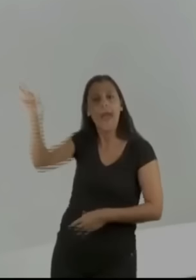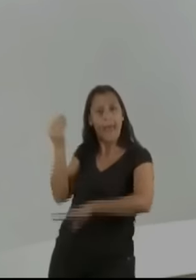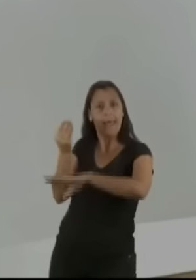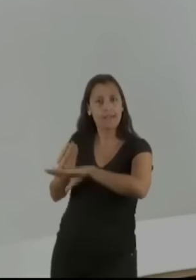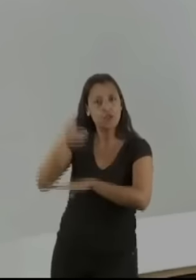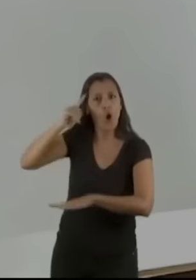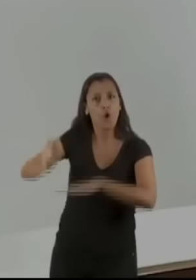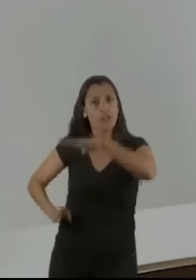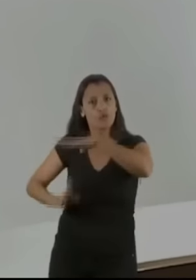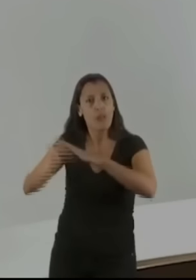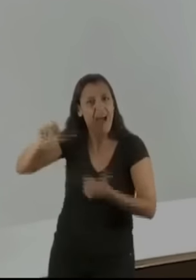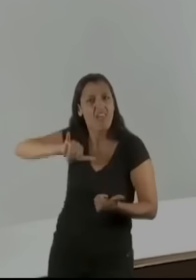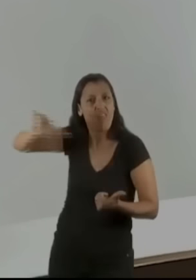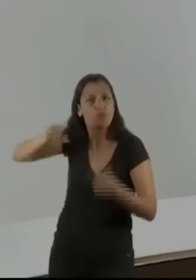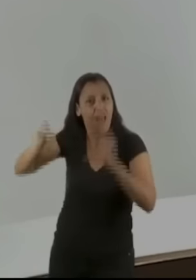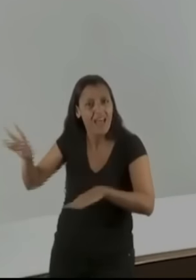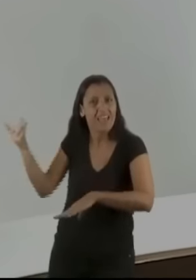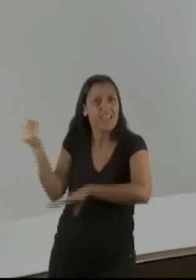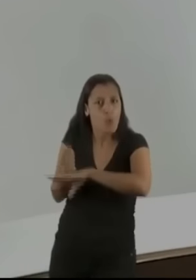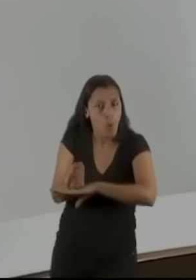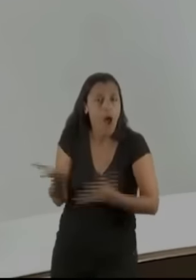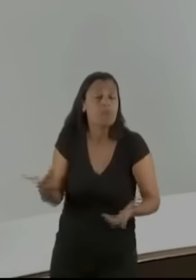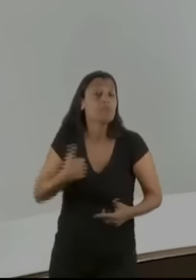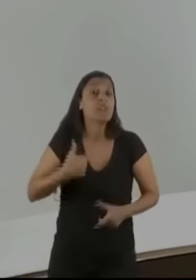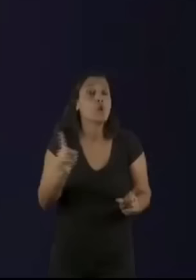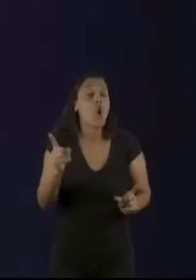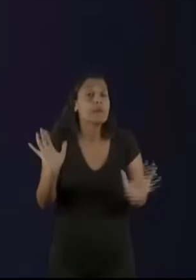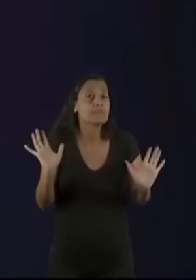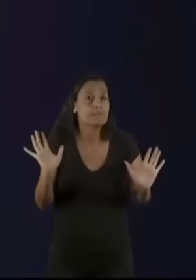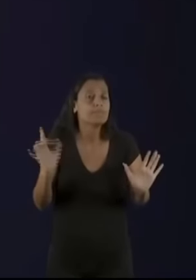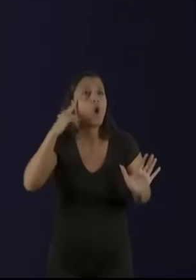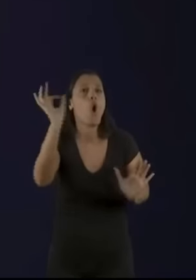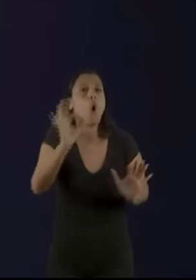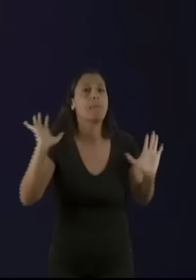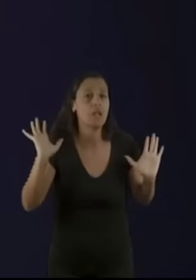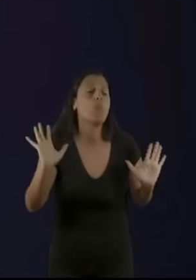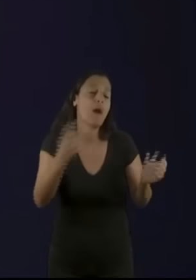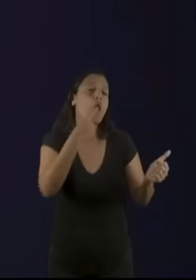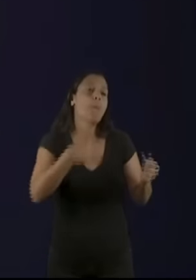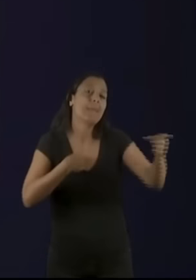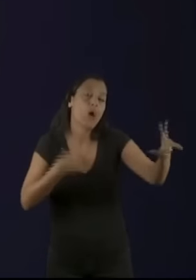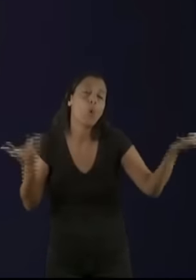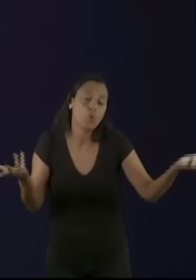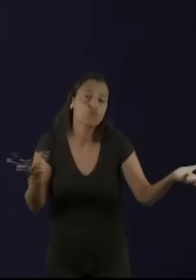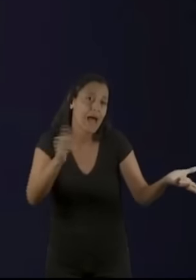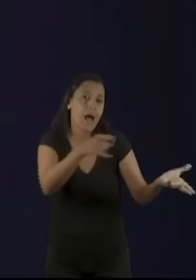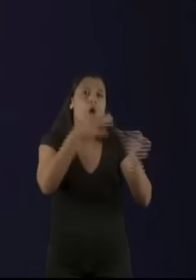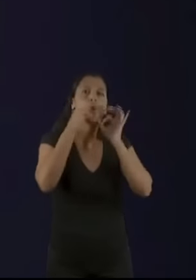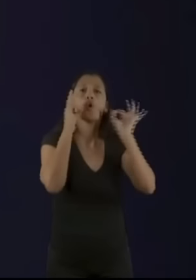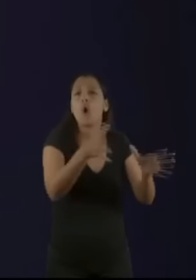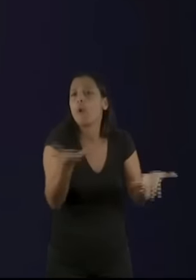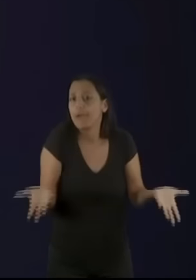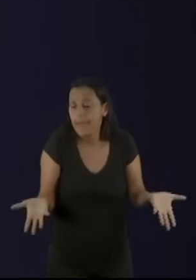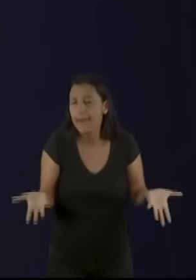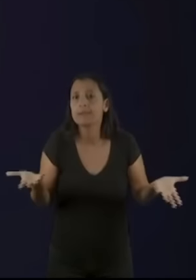en función de las denuncias deción no es no es una posición mía bueno una opinión una parte de tu pregunta digamos ponerle el rótulo que que más